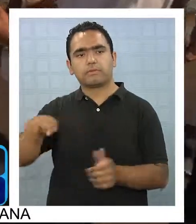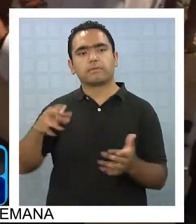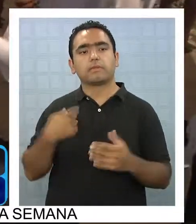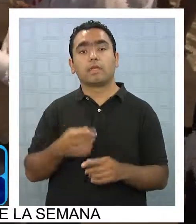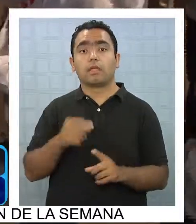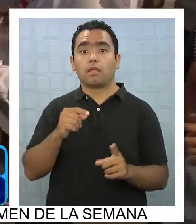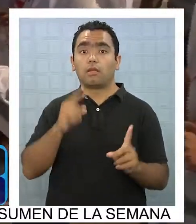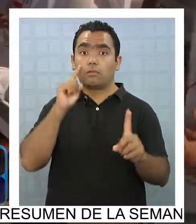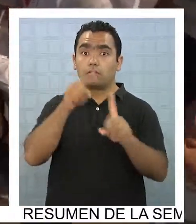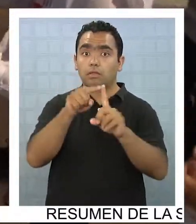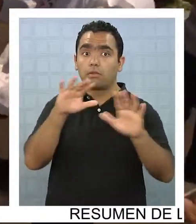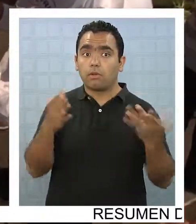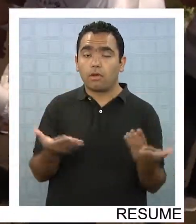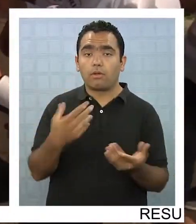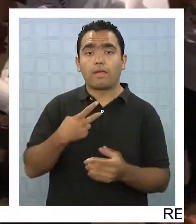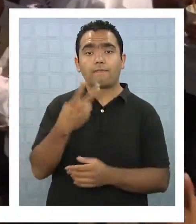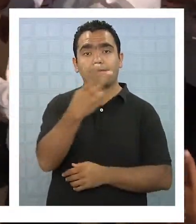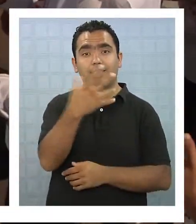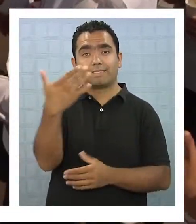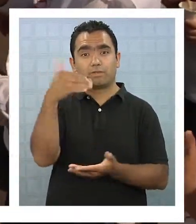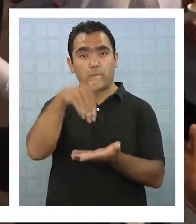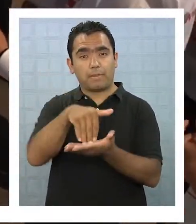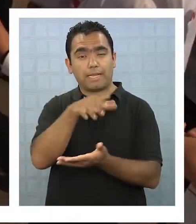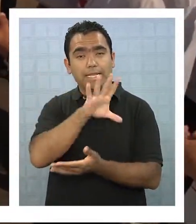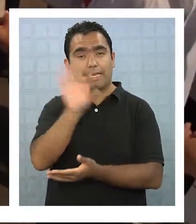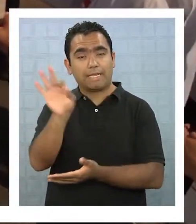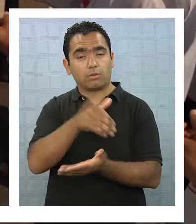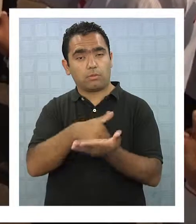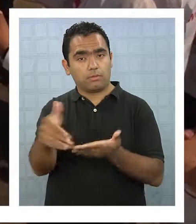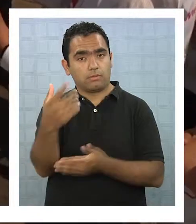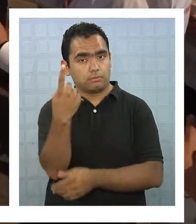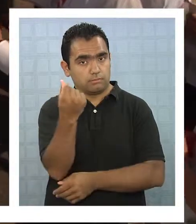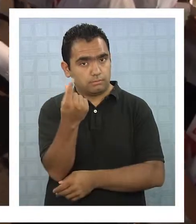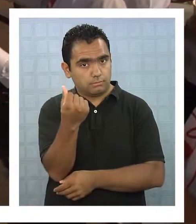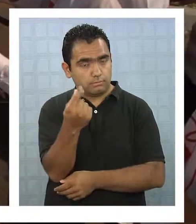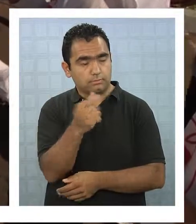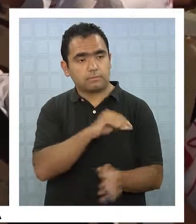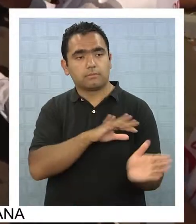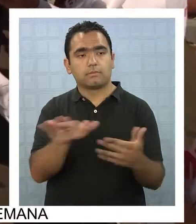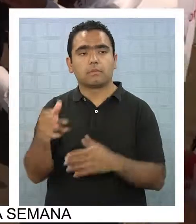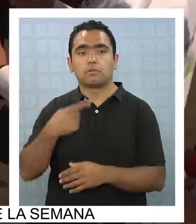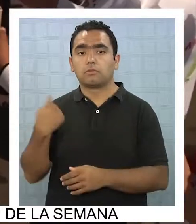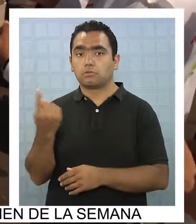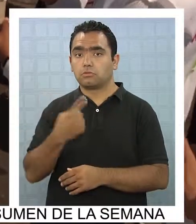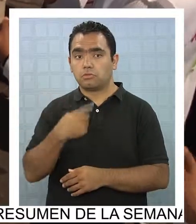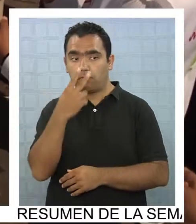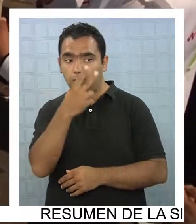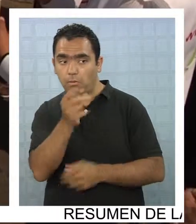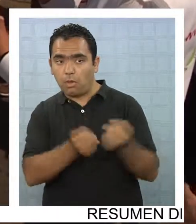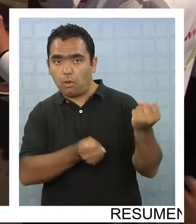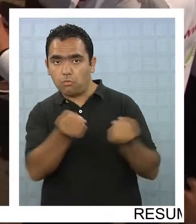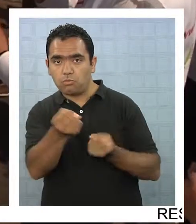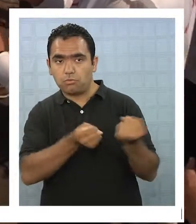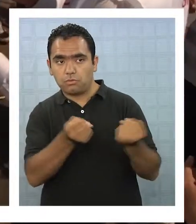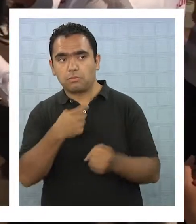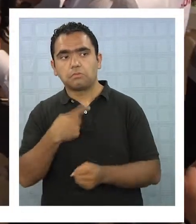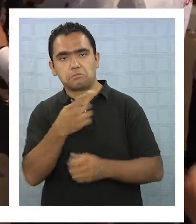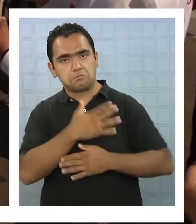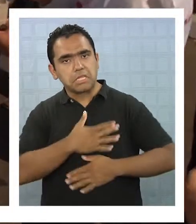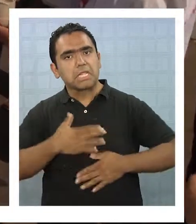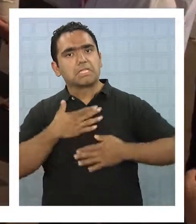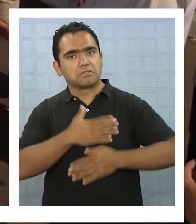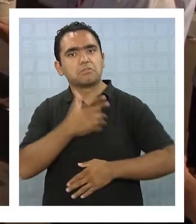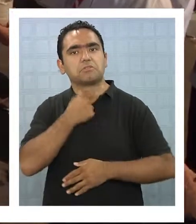para esta oportunidad es superar los 25.500 millones de pesos. Vemos los automovilistas muy deseosos de que les